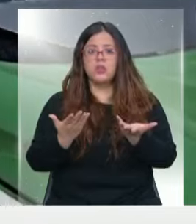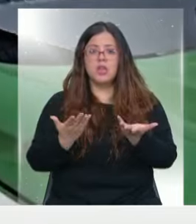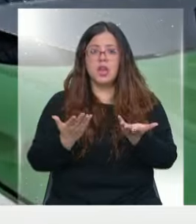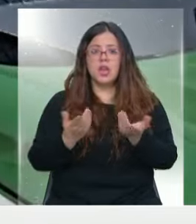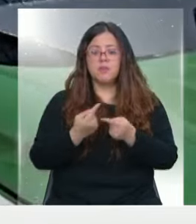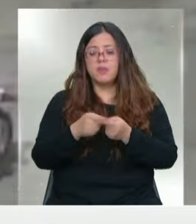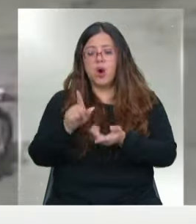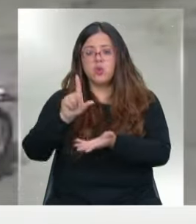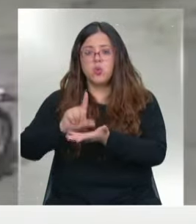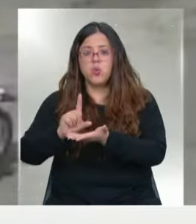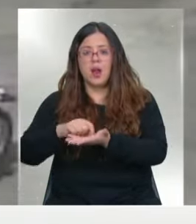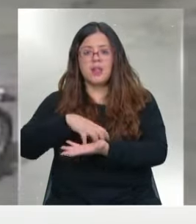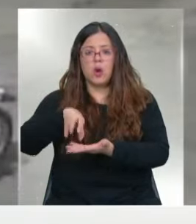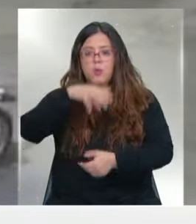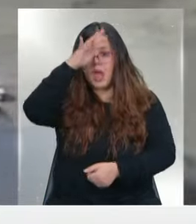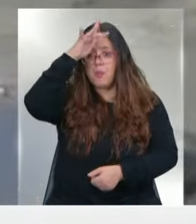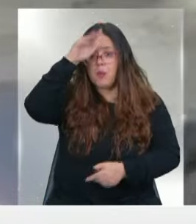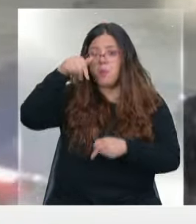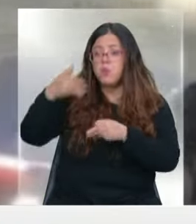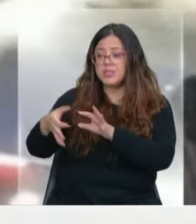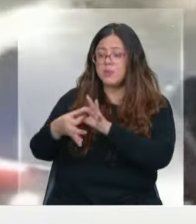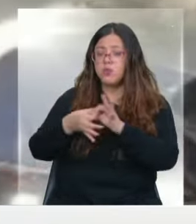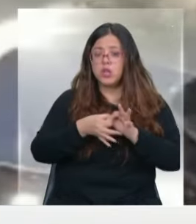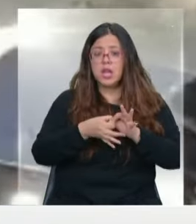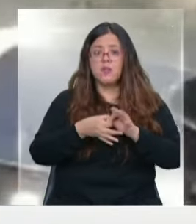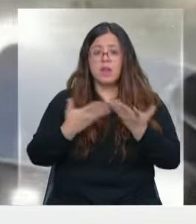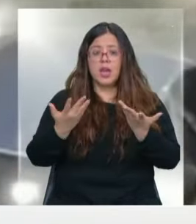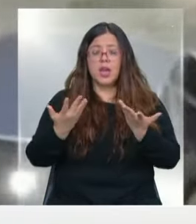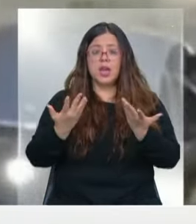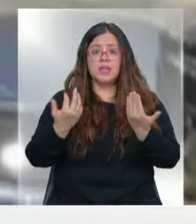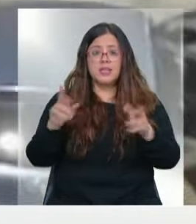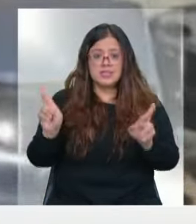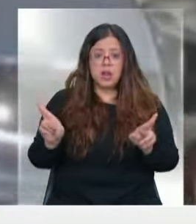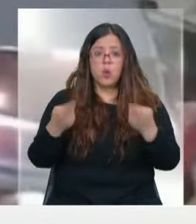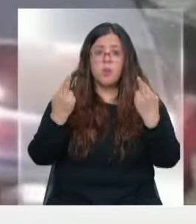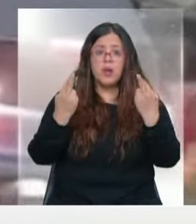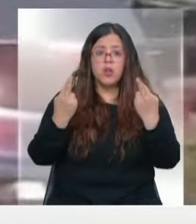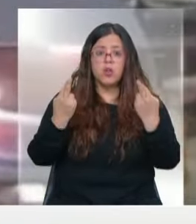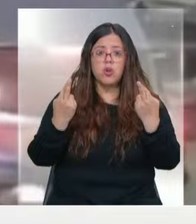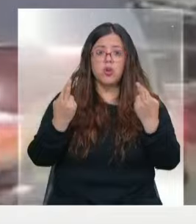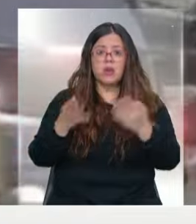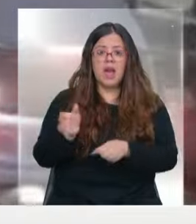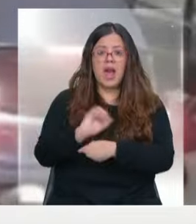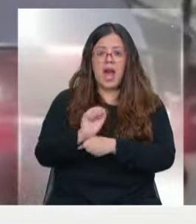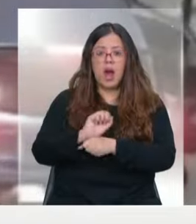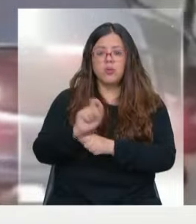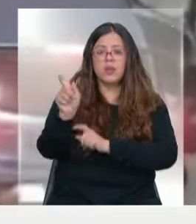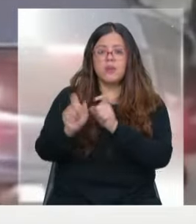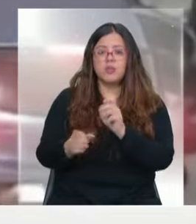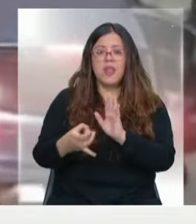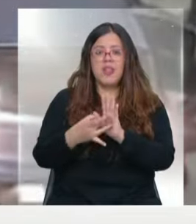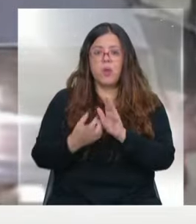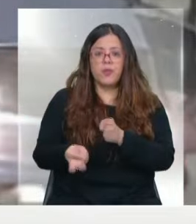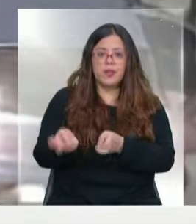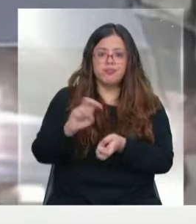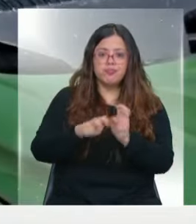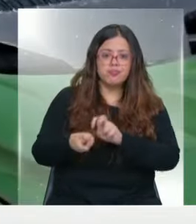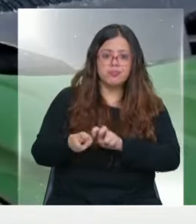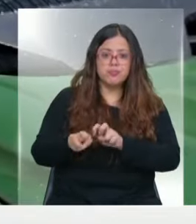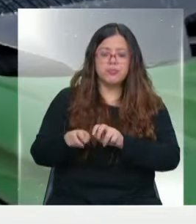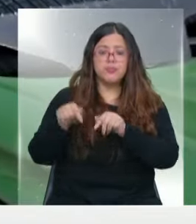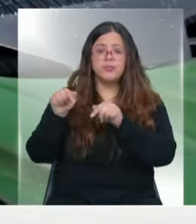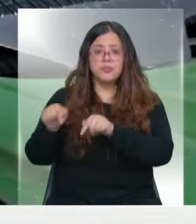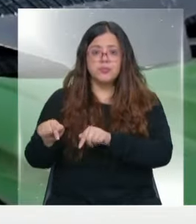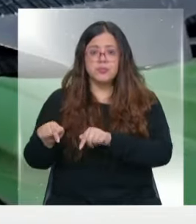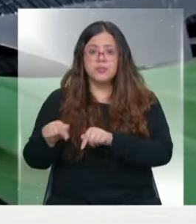de Puente Alto. Es por ello que se logró recuperar el vehículo en el cual se desplazaban estos delincuentes, que de igual